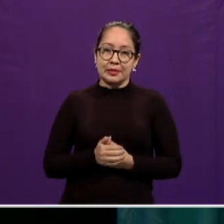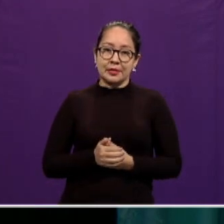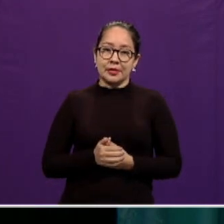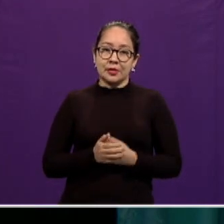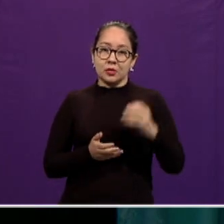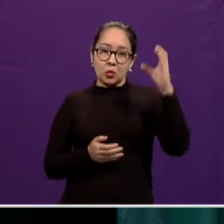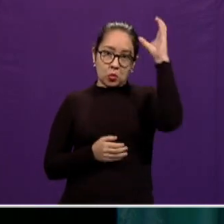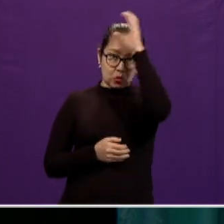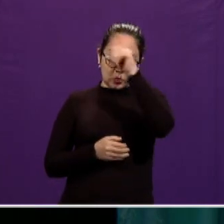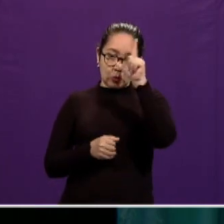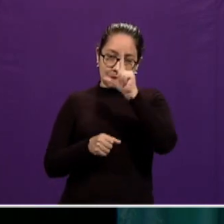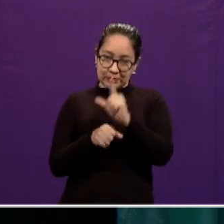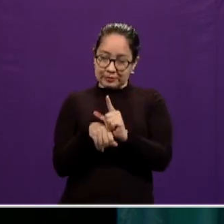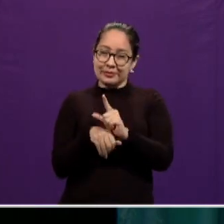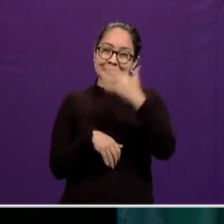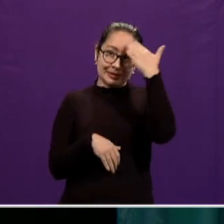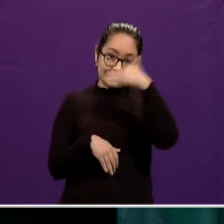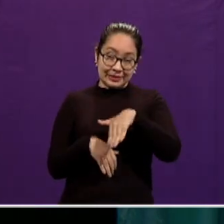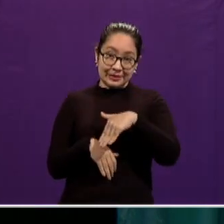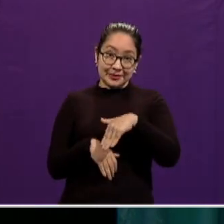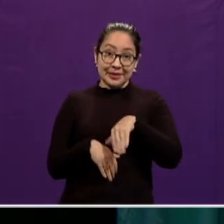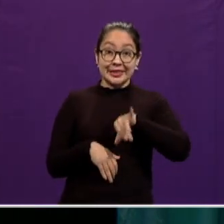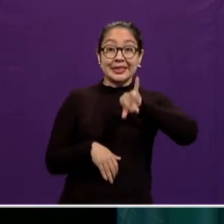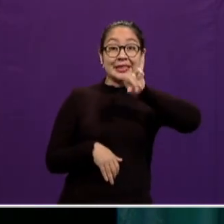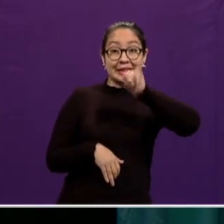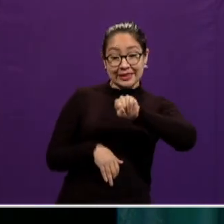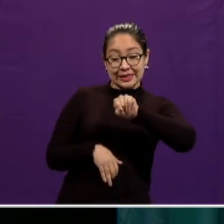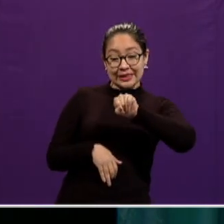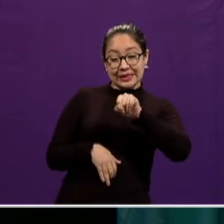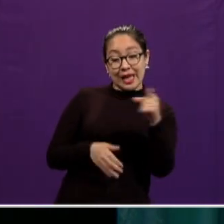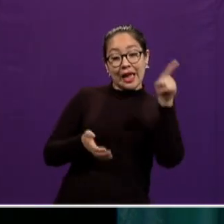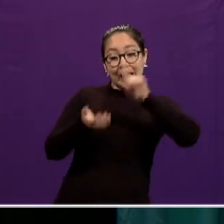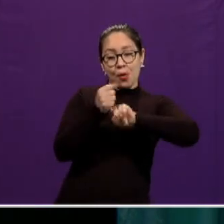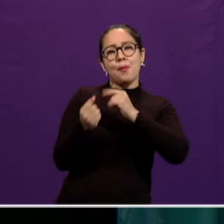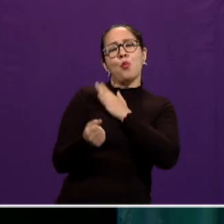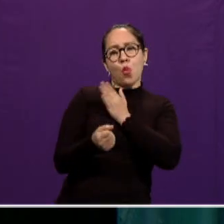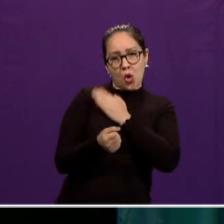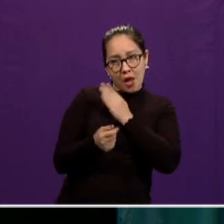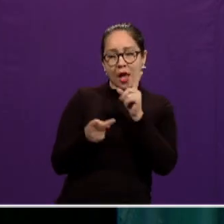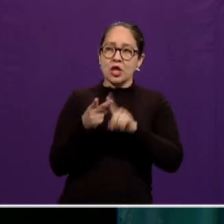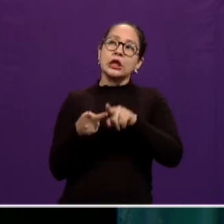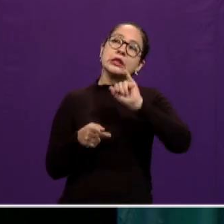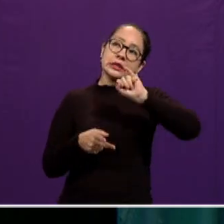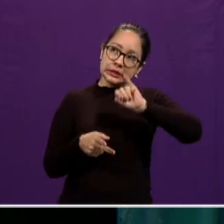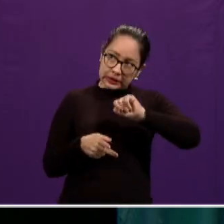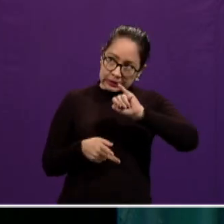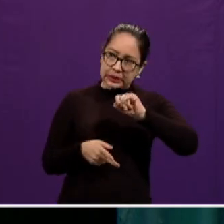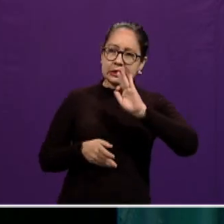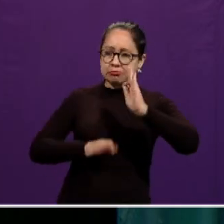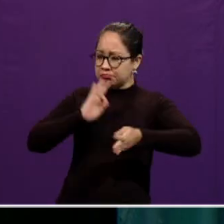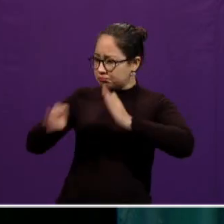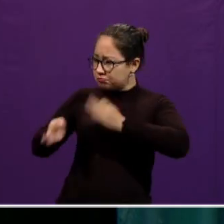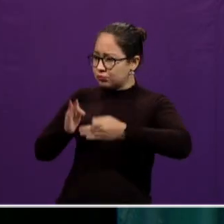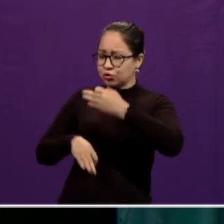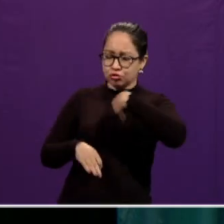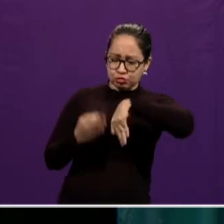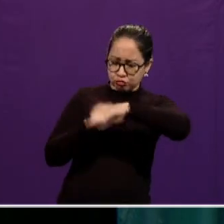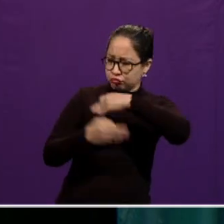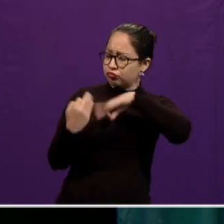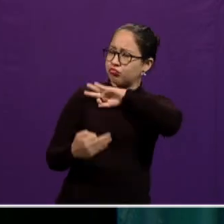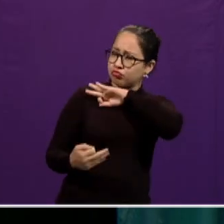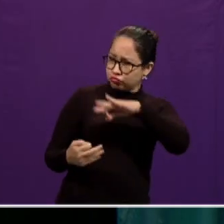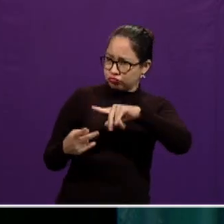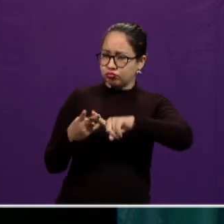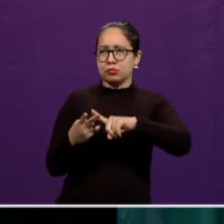culturalmente sabemos que decir que sí es bueno, ¿no? Soy buena si acepto todo, si hago todo, si lo puedo todo. Claro.